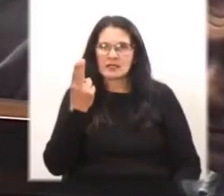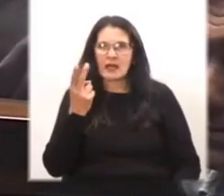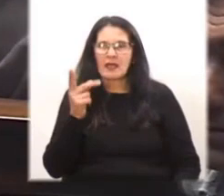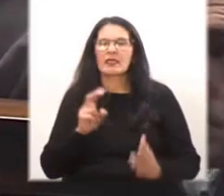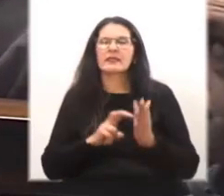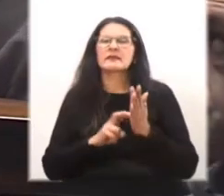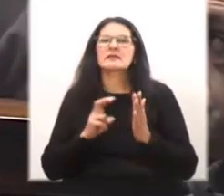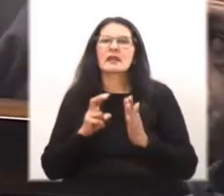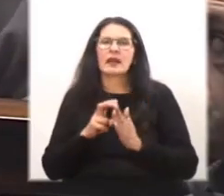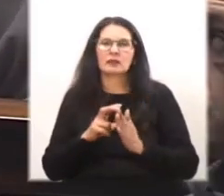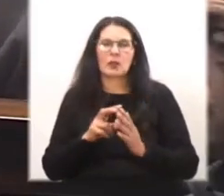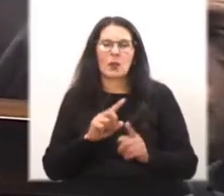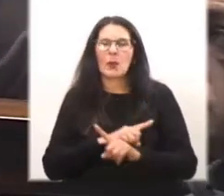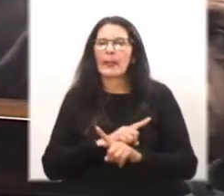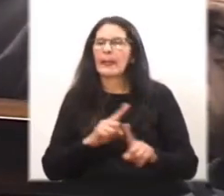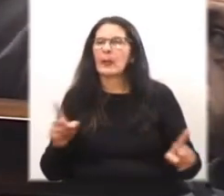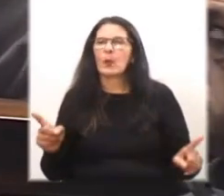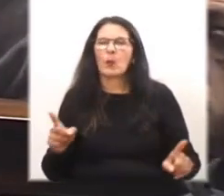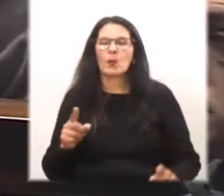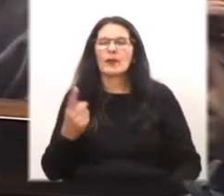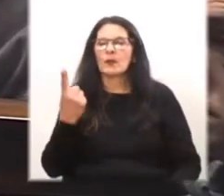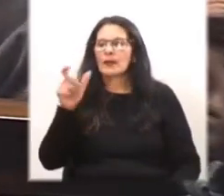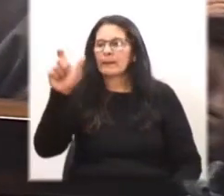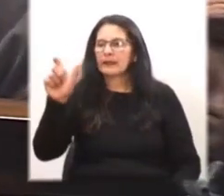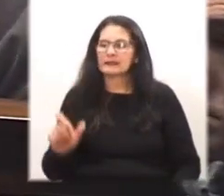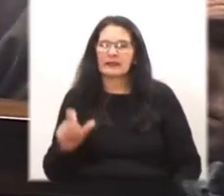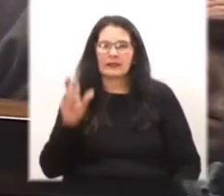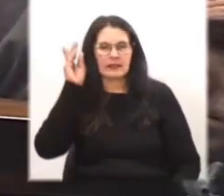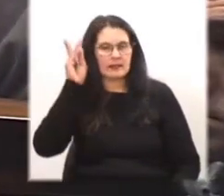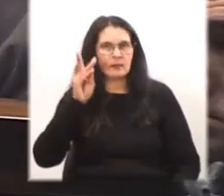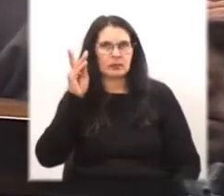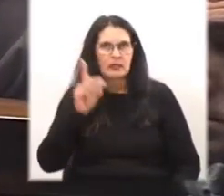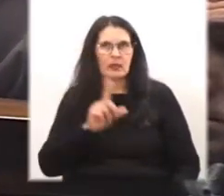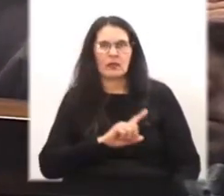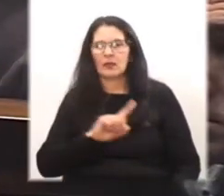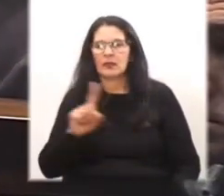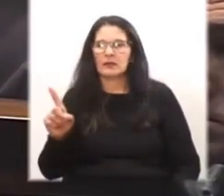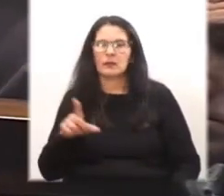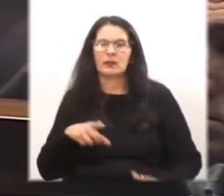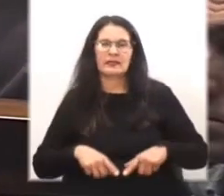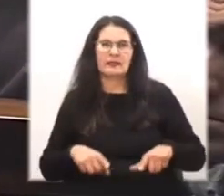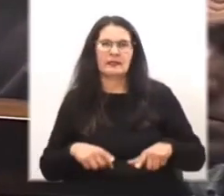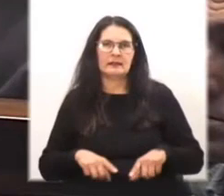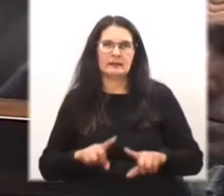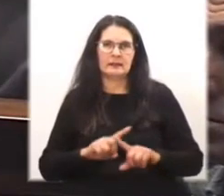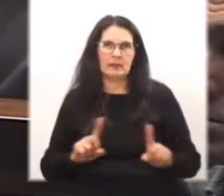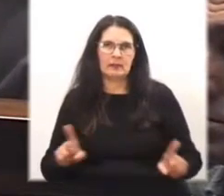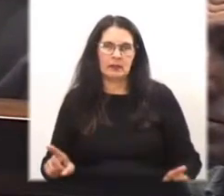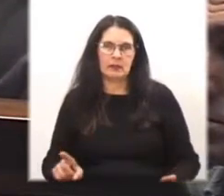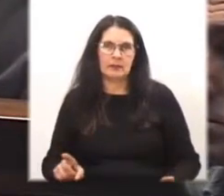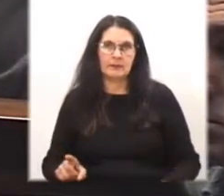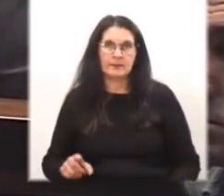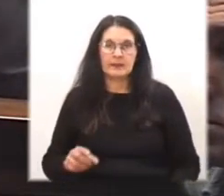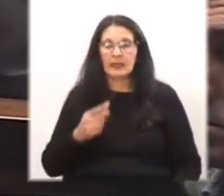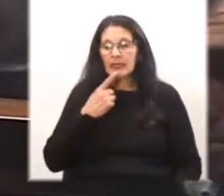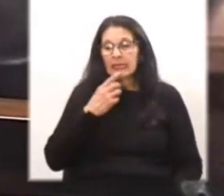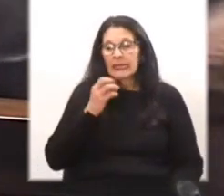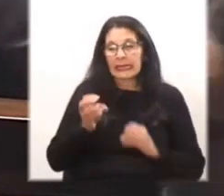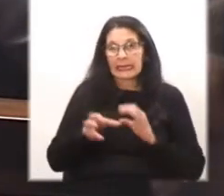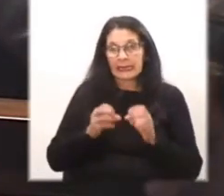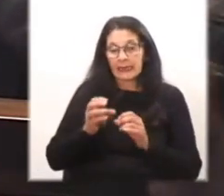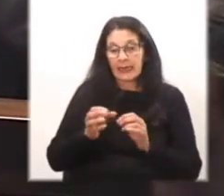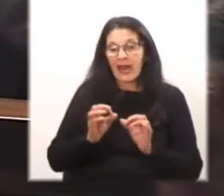Salto Grande ni un solo candidato a diputado, ni un solo candidato a intendente. La crítica